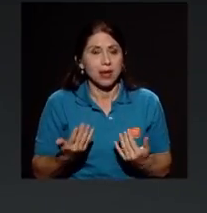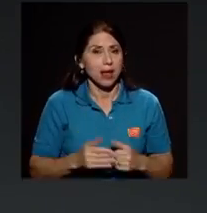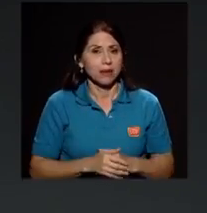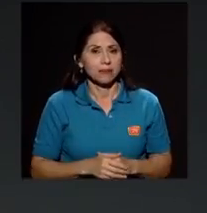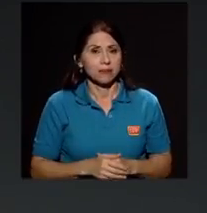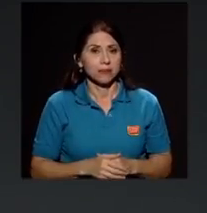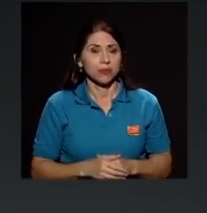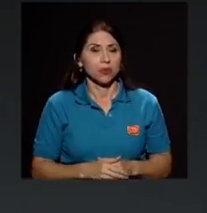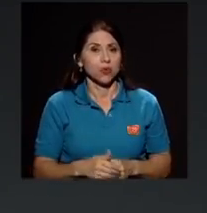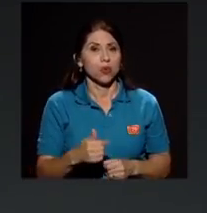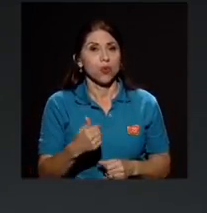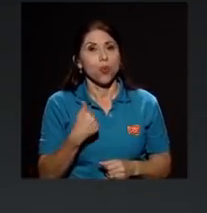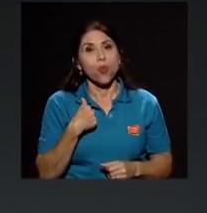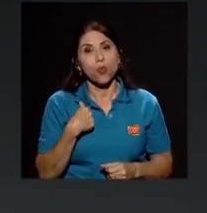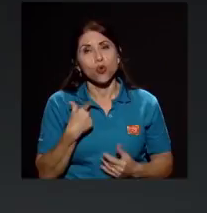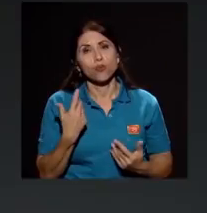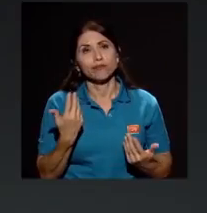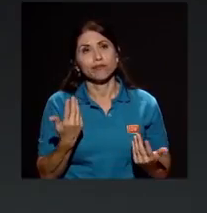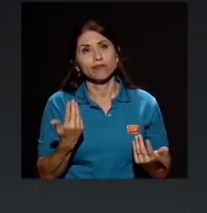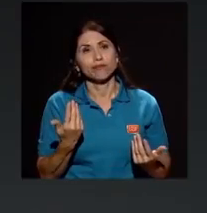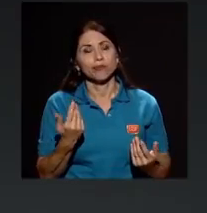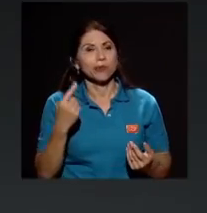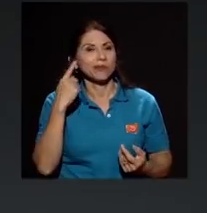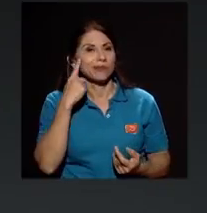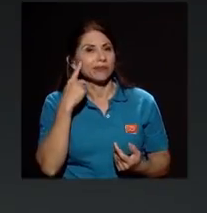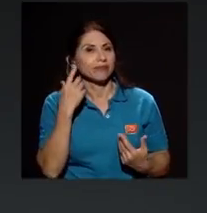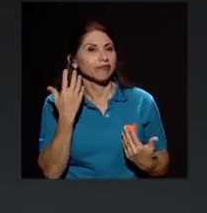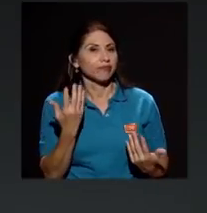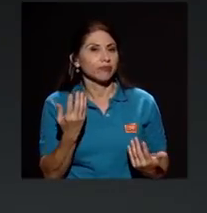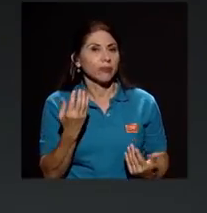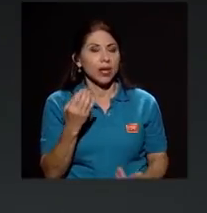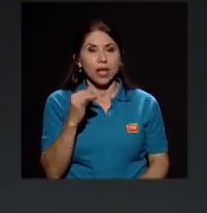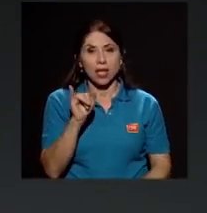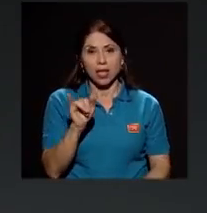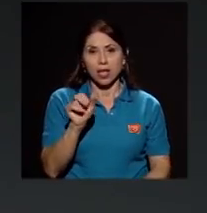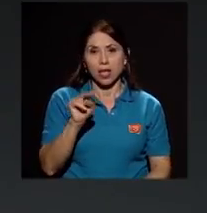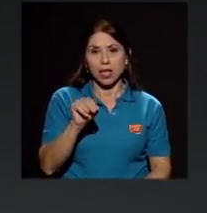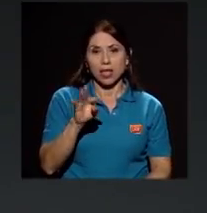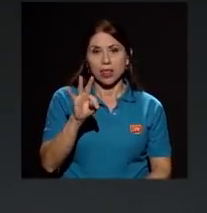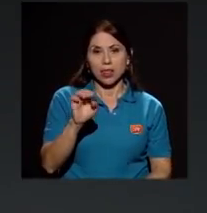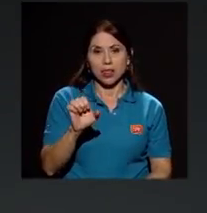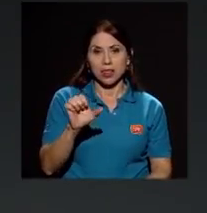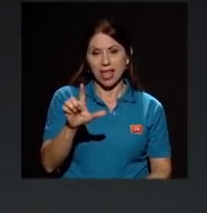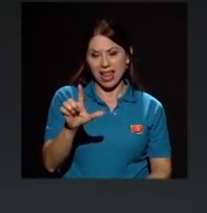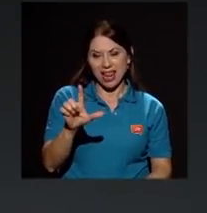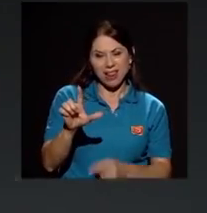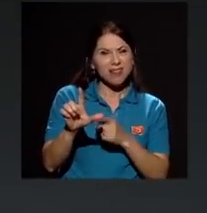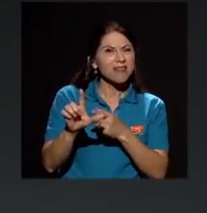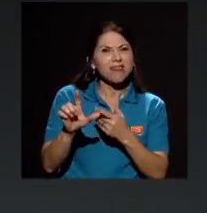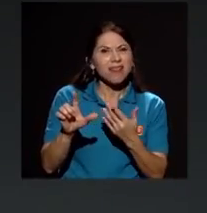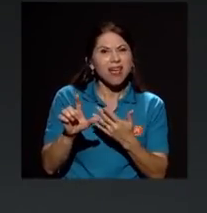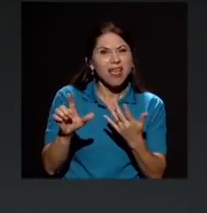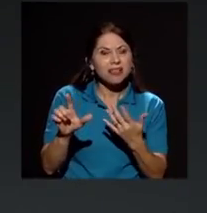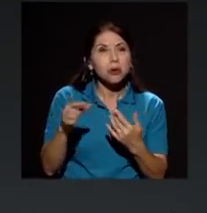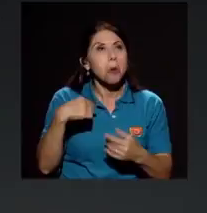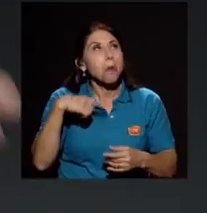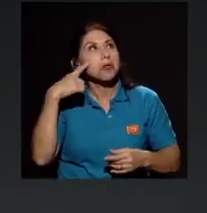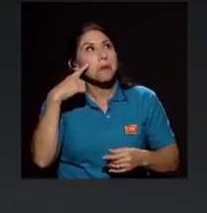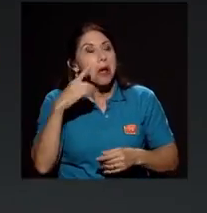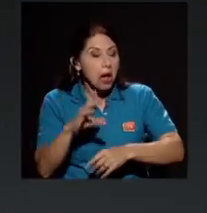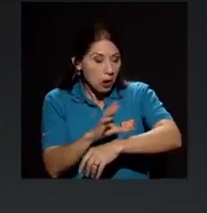e intel de alguna forma era un un sellito que en las computadoras venía